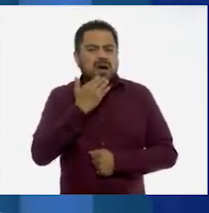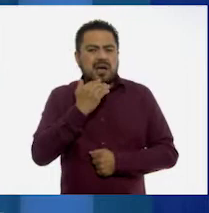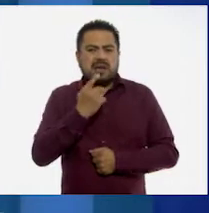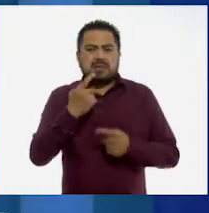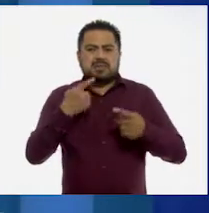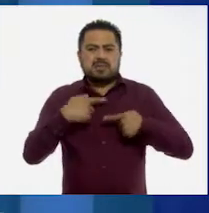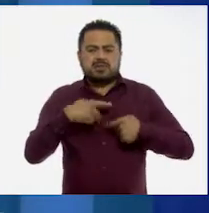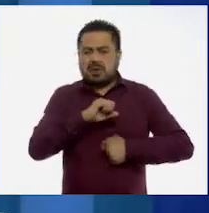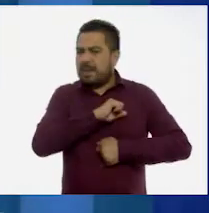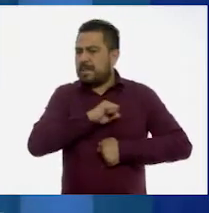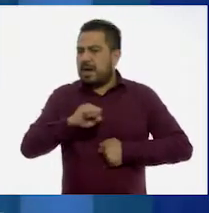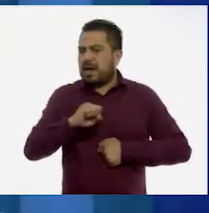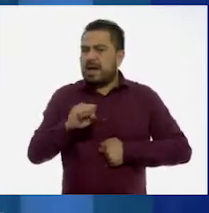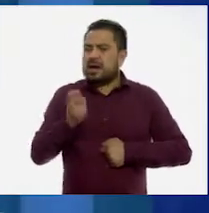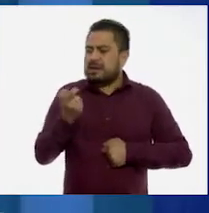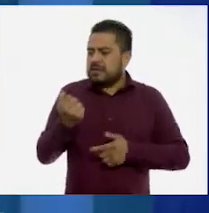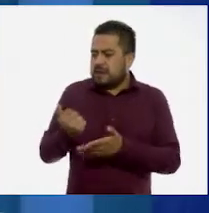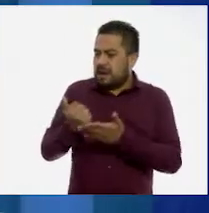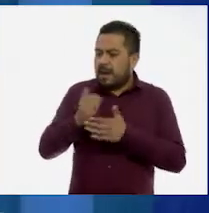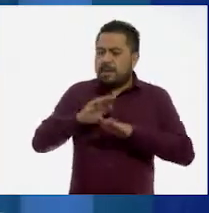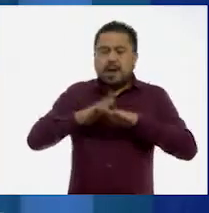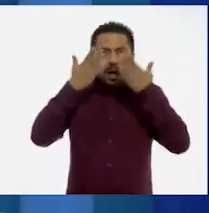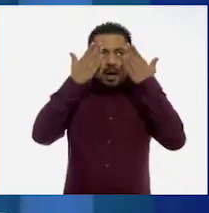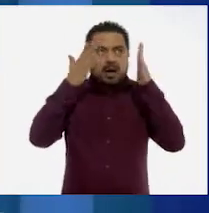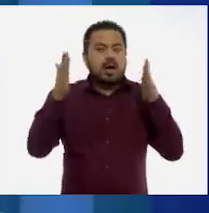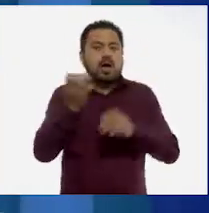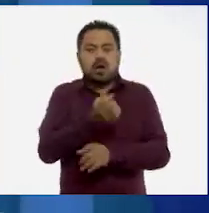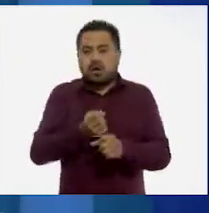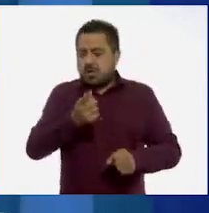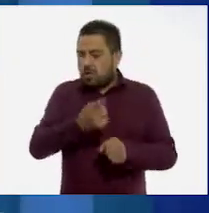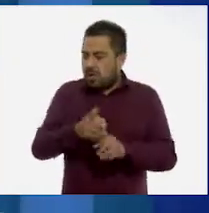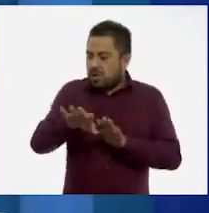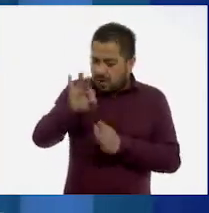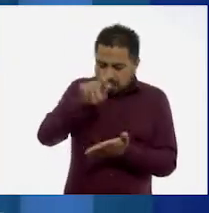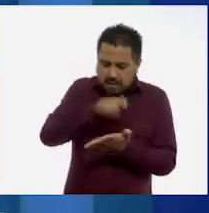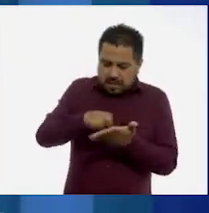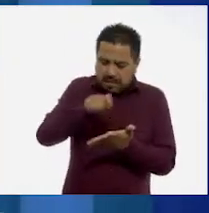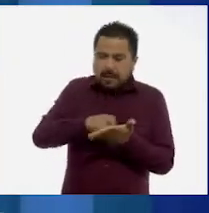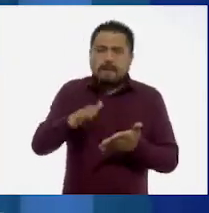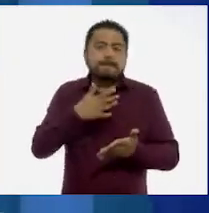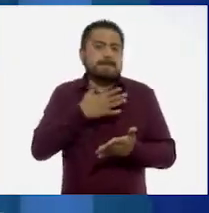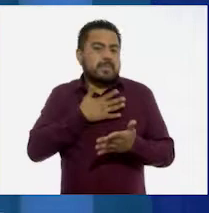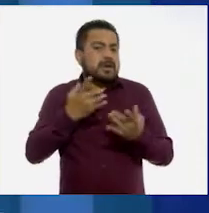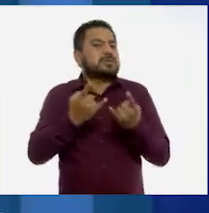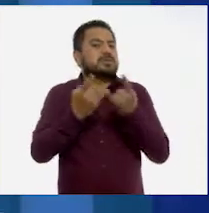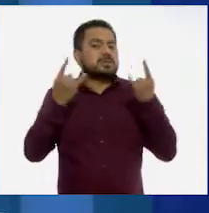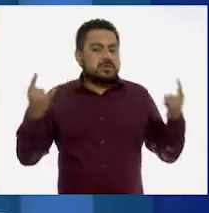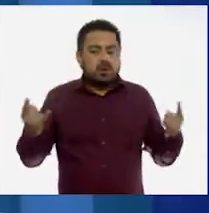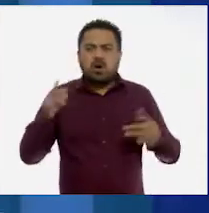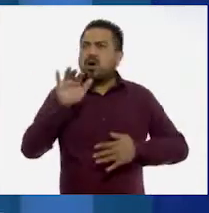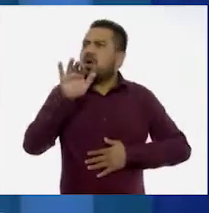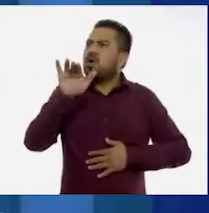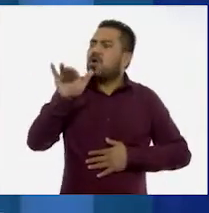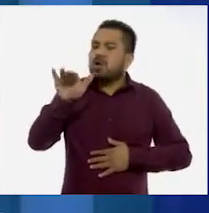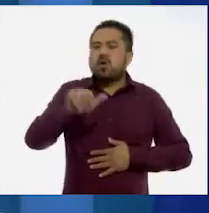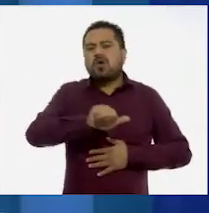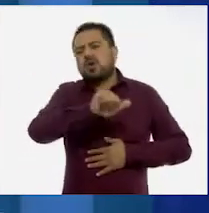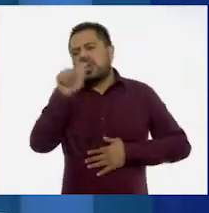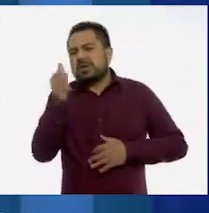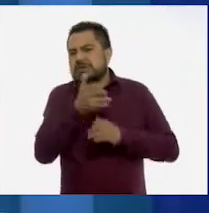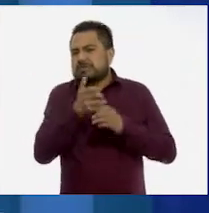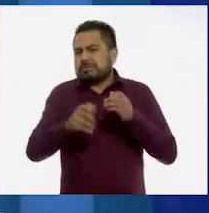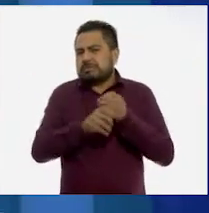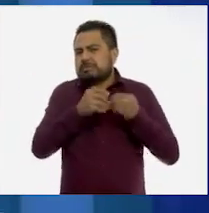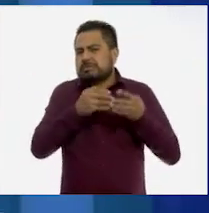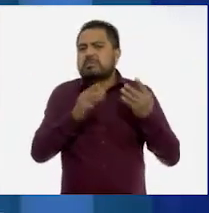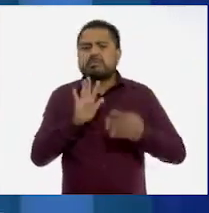y esto nos ayuda a tener un panorama más amplio de las posibilidades para escribir nuestra historia. Y oye, Gaby, otra característica